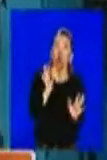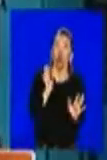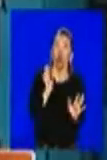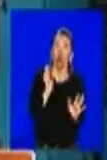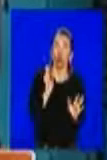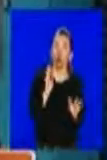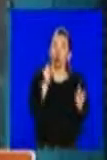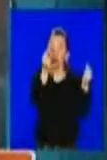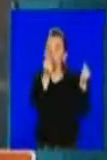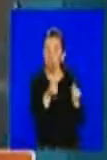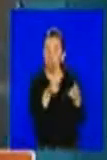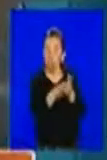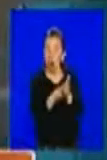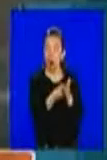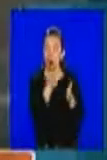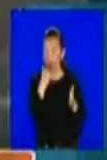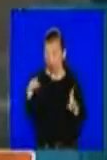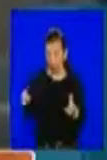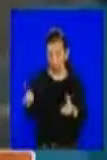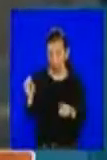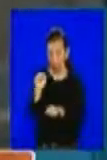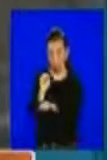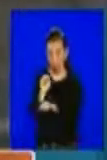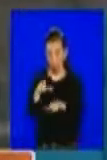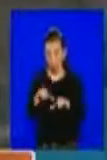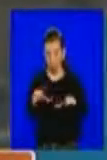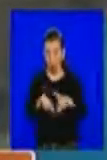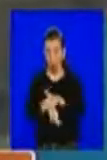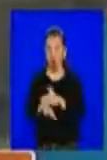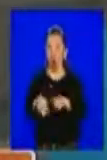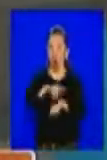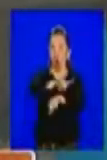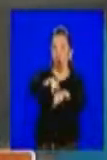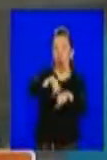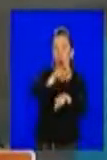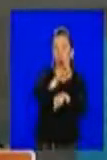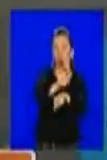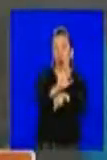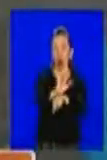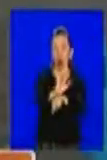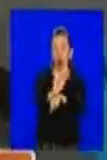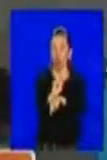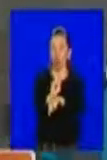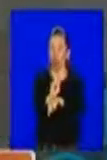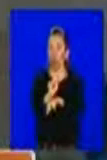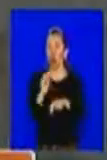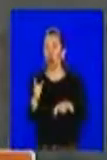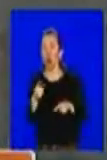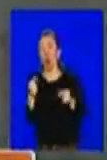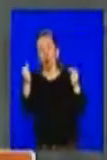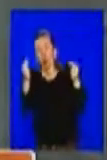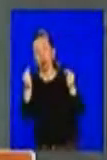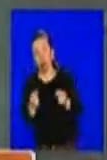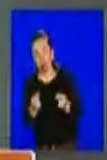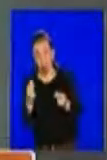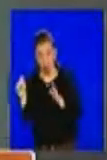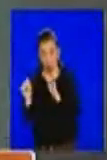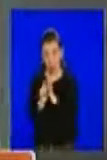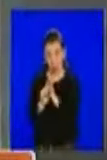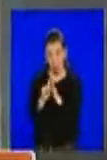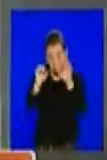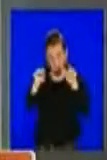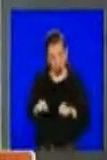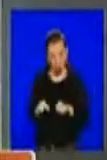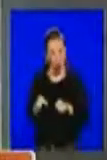que se cobra 95 pesos el minuto, ¿en cuánto quedaría si es que se llega a aprobar ese artículo dentro del Plan Nacional de